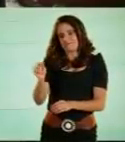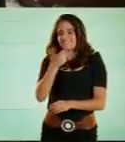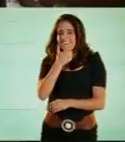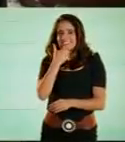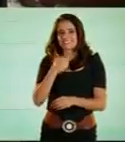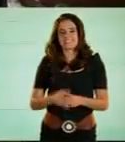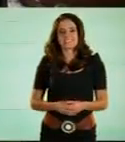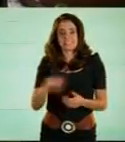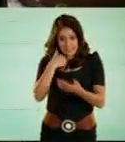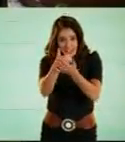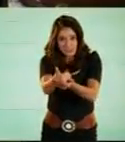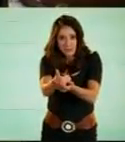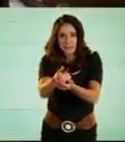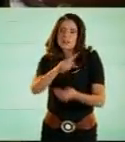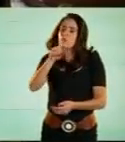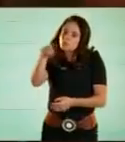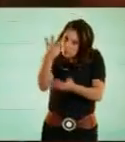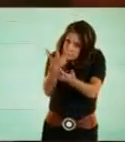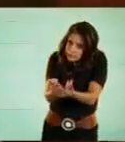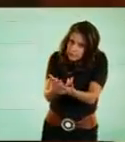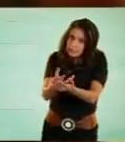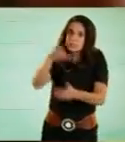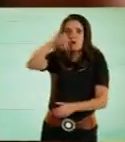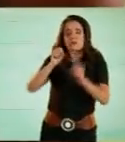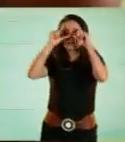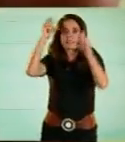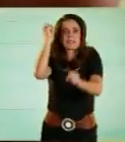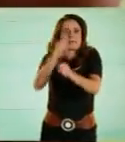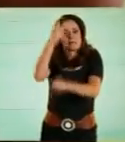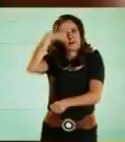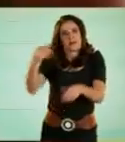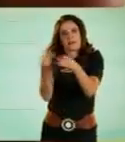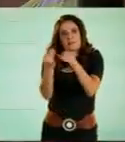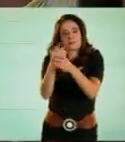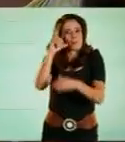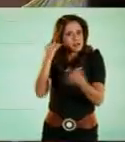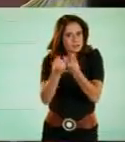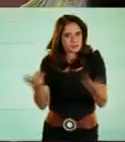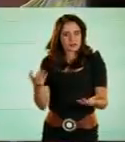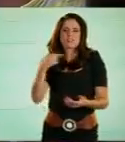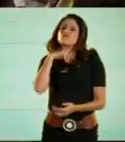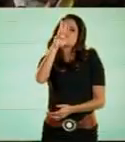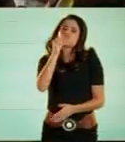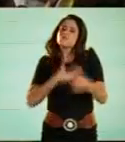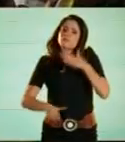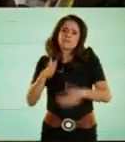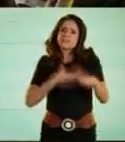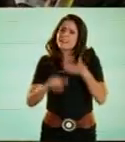¿Te ayudo? Mejor descansa. Hoy te paraste bien temprano para ir a tu curso. Ni estoy cansada.